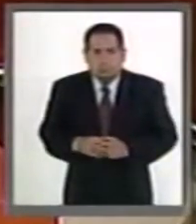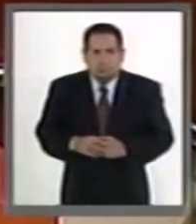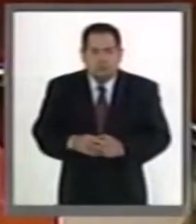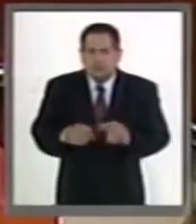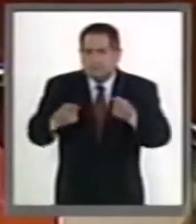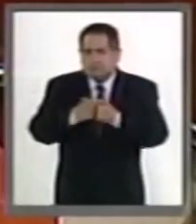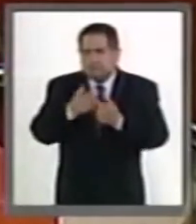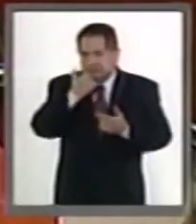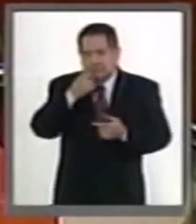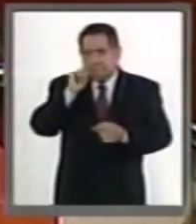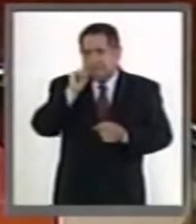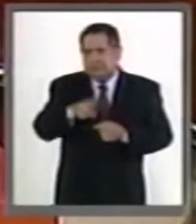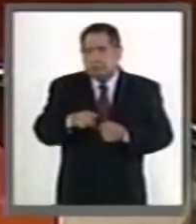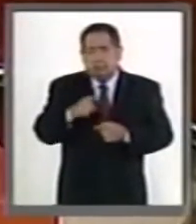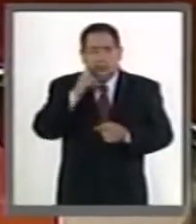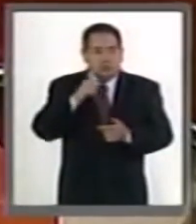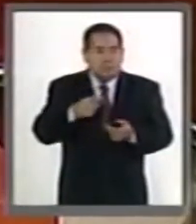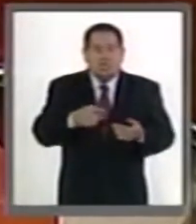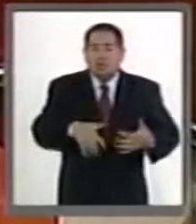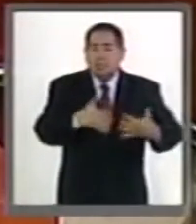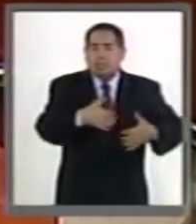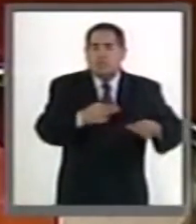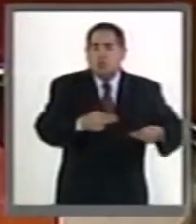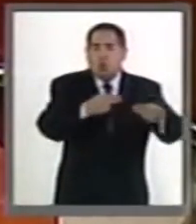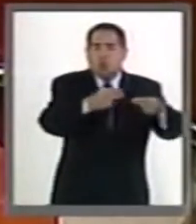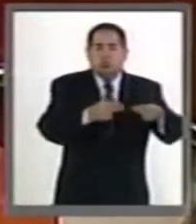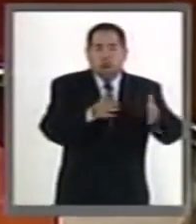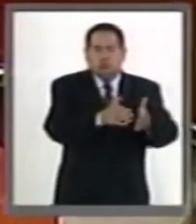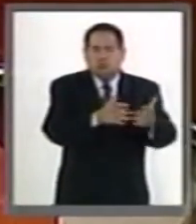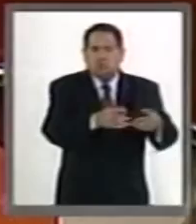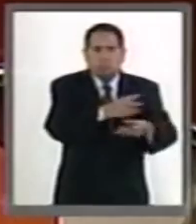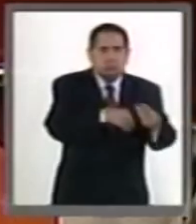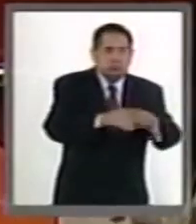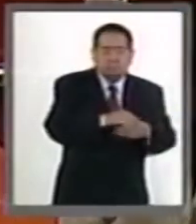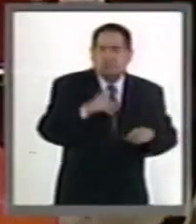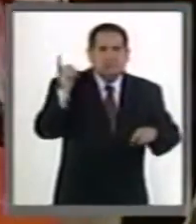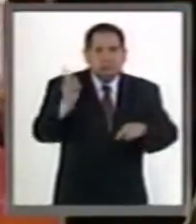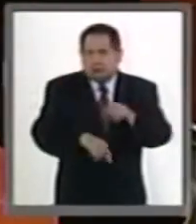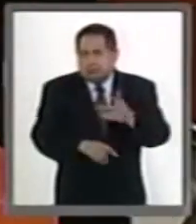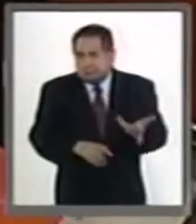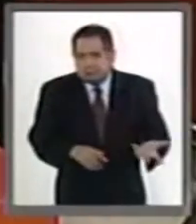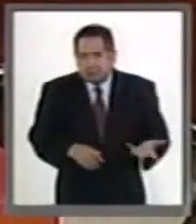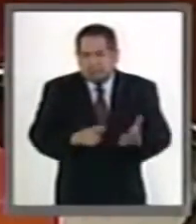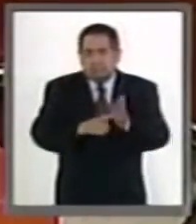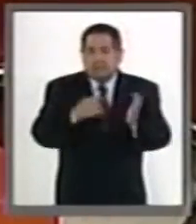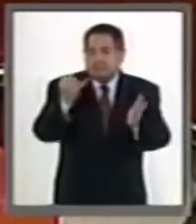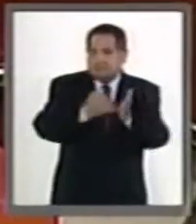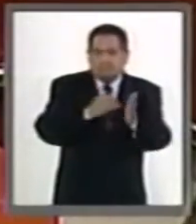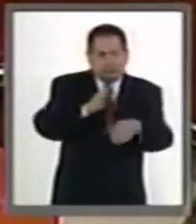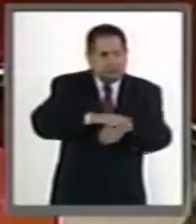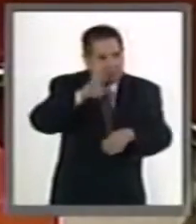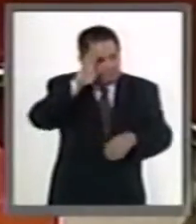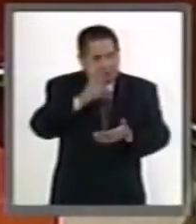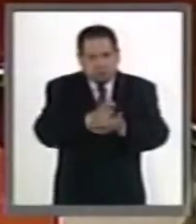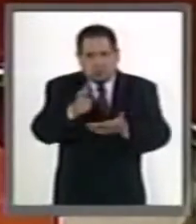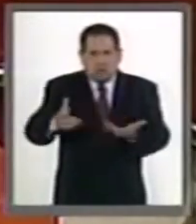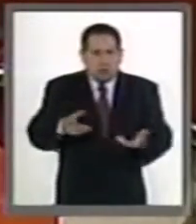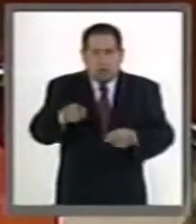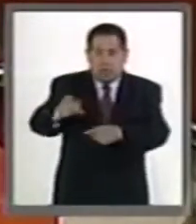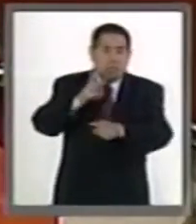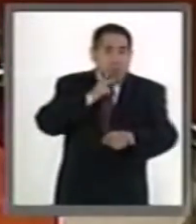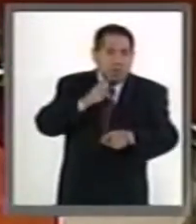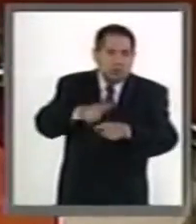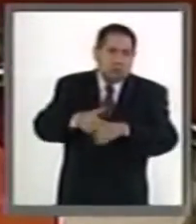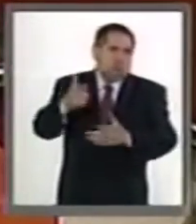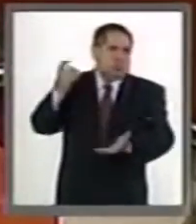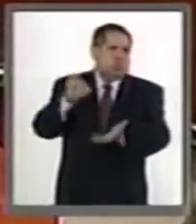Afectación directa también a los pequeños comerciantes y una carga fiscal abusiva a las empresas productivas del Estado como Pemex, donde esta